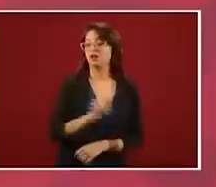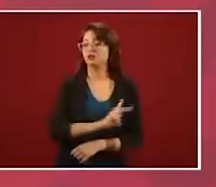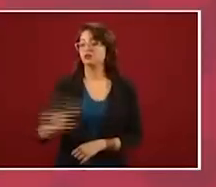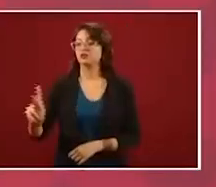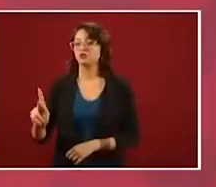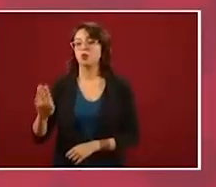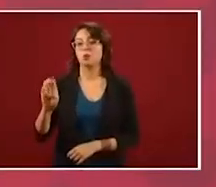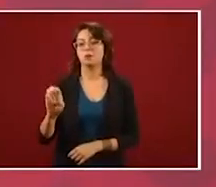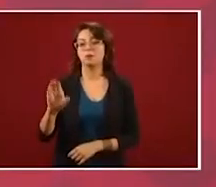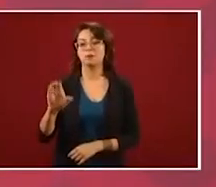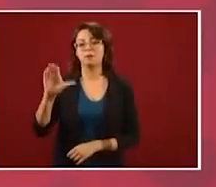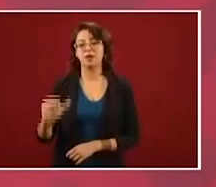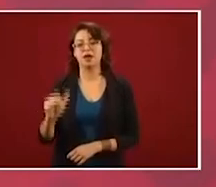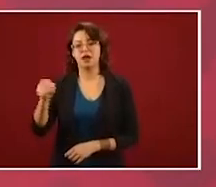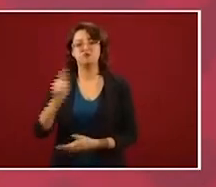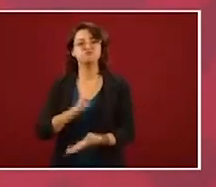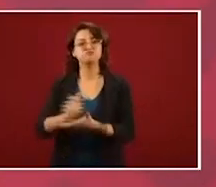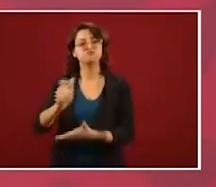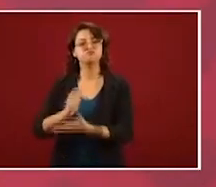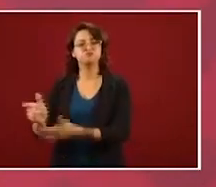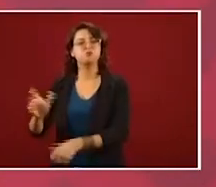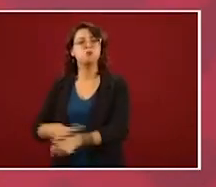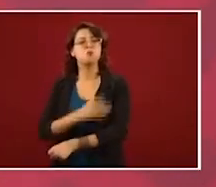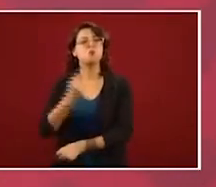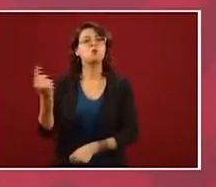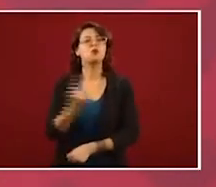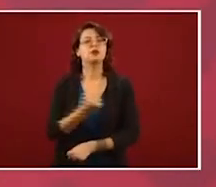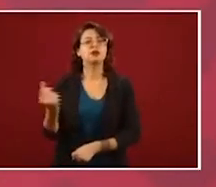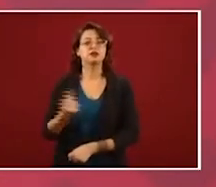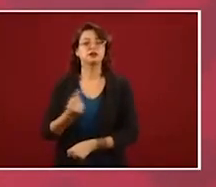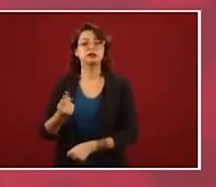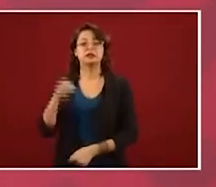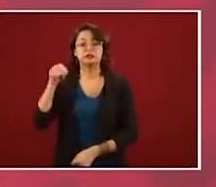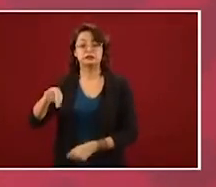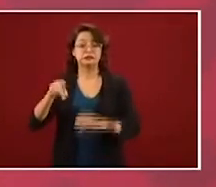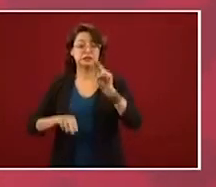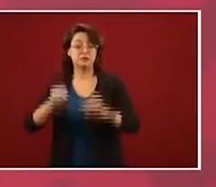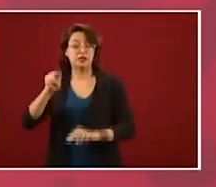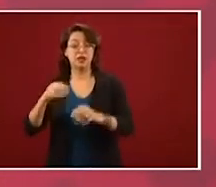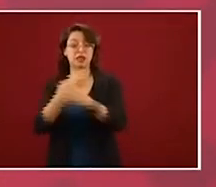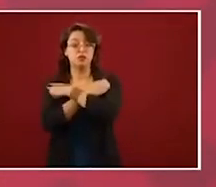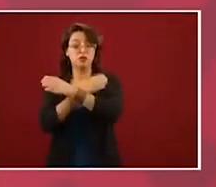de escolaridad con más deserción de todos.